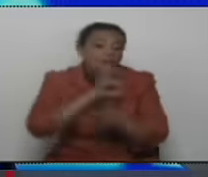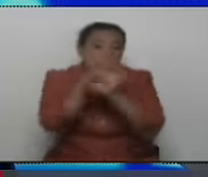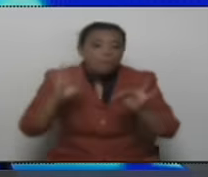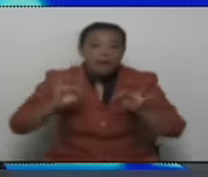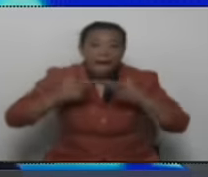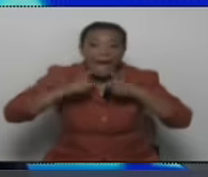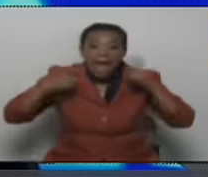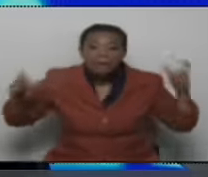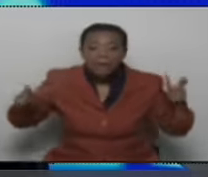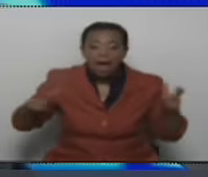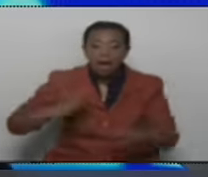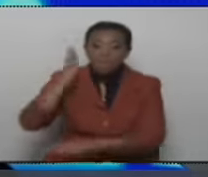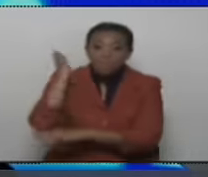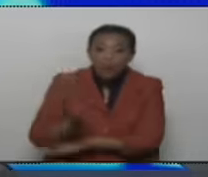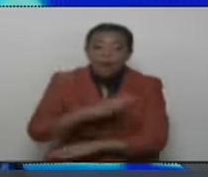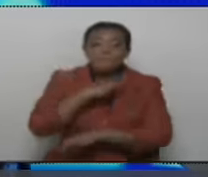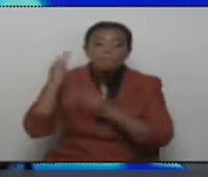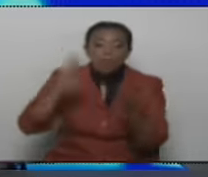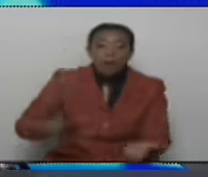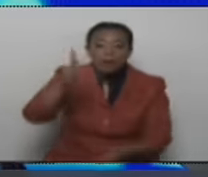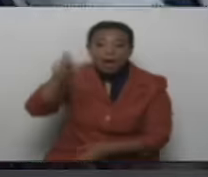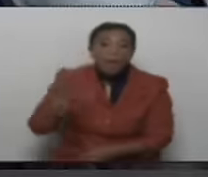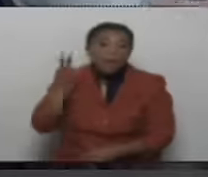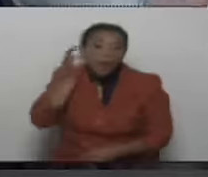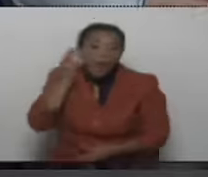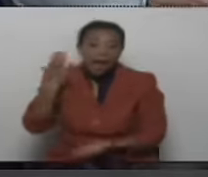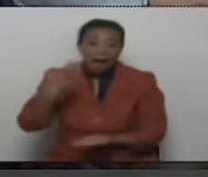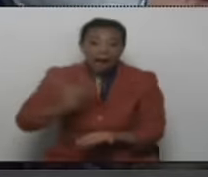generar violencia en la zona. Ellos